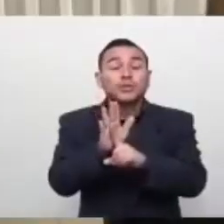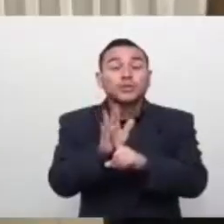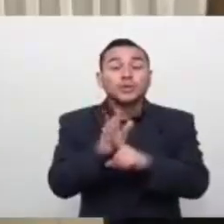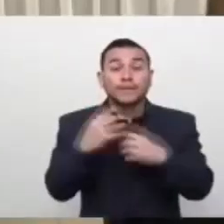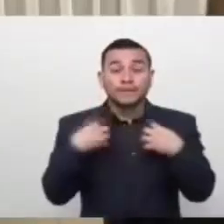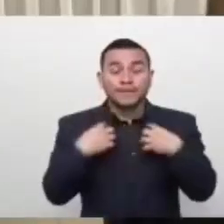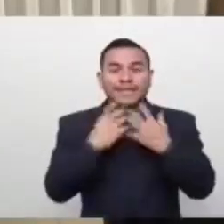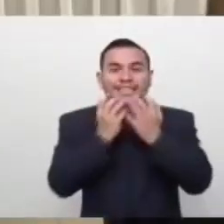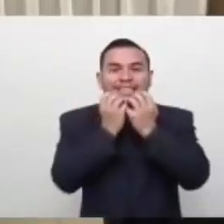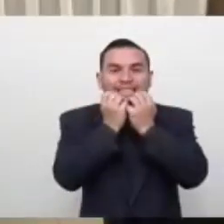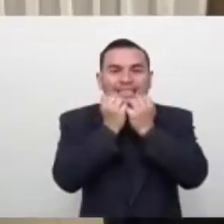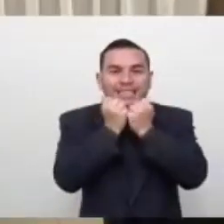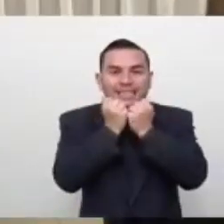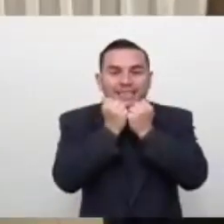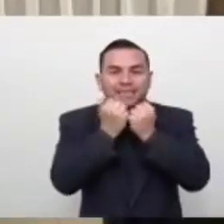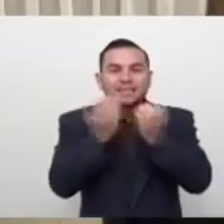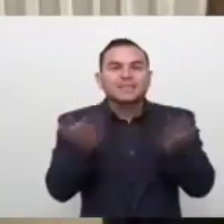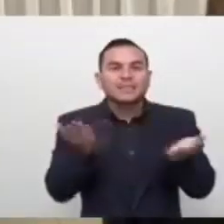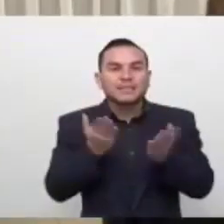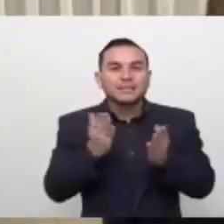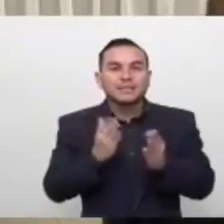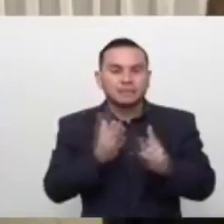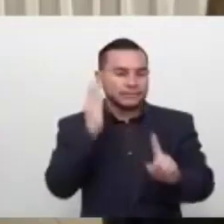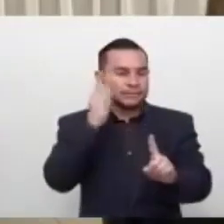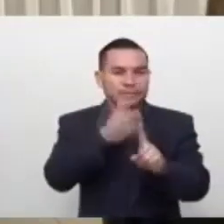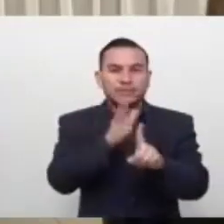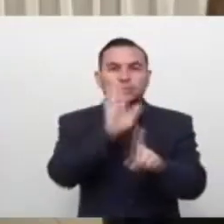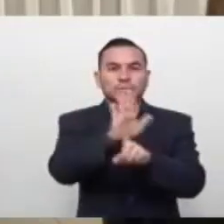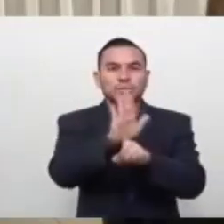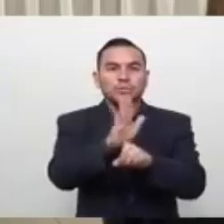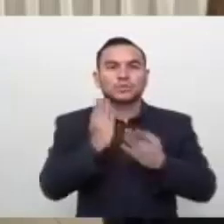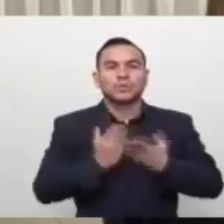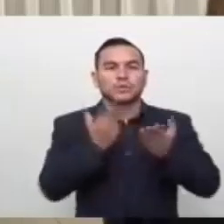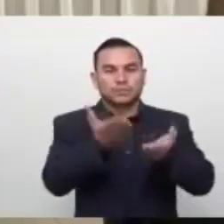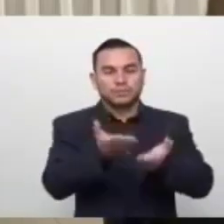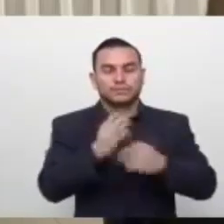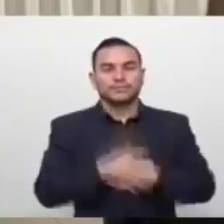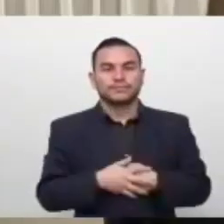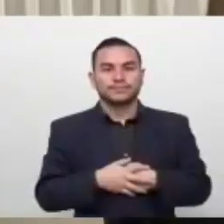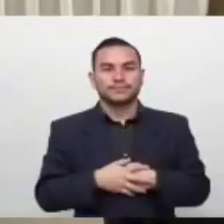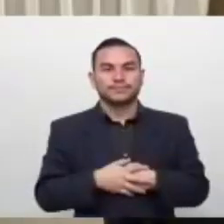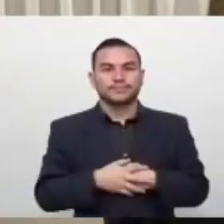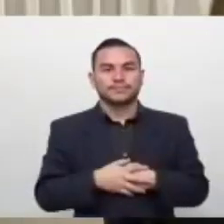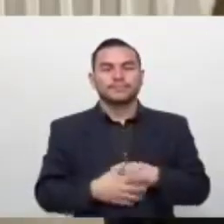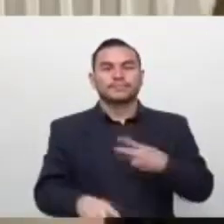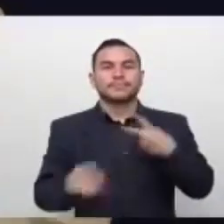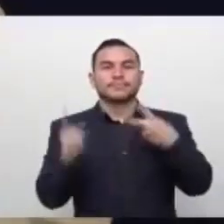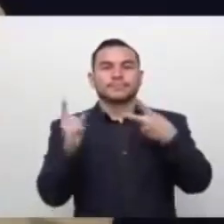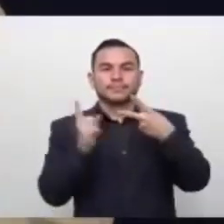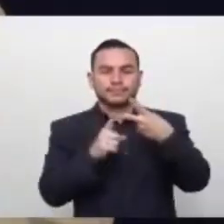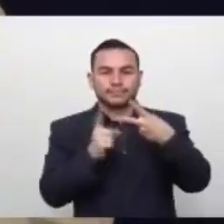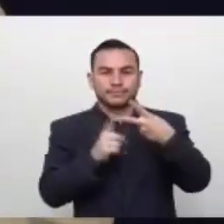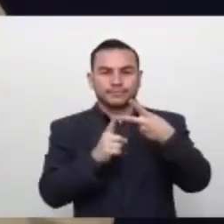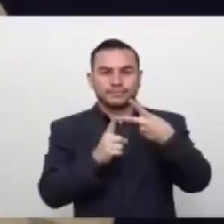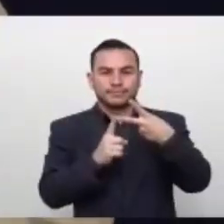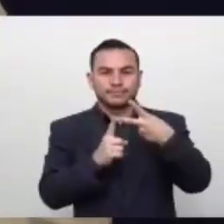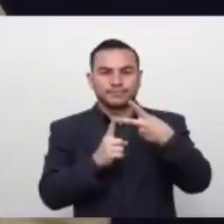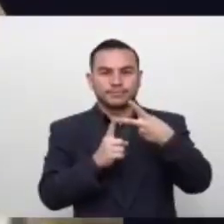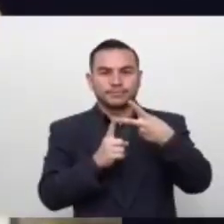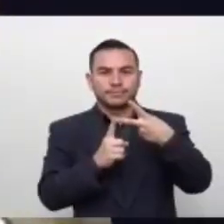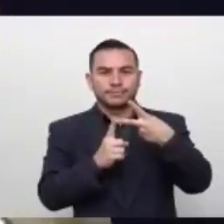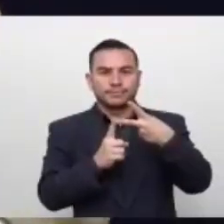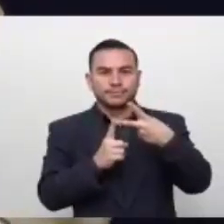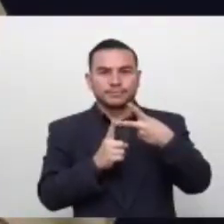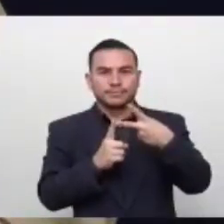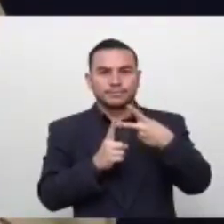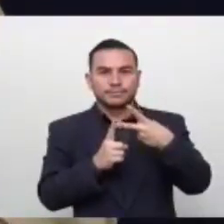eléctrica, agua, telefonía y televisión por cable por un periodo de 3 meses. Los pagos pendientes serán distribuidos en un periodo de 2 años y